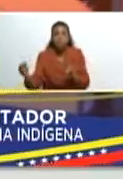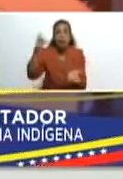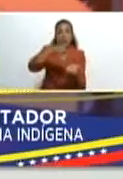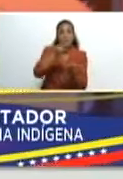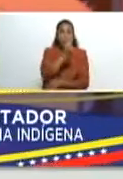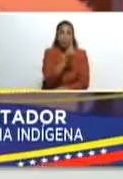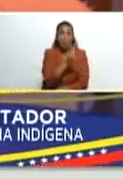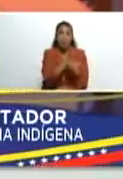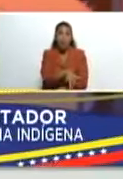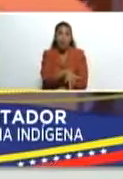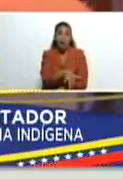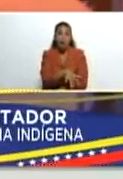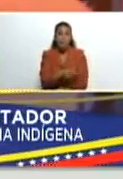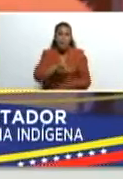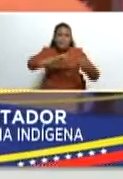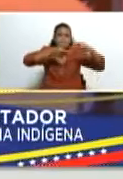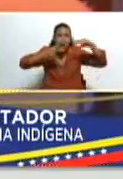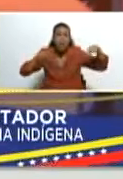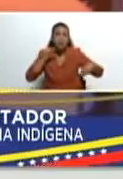Porque entonces me apareció